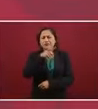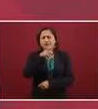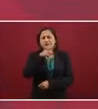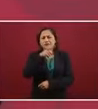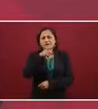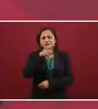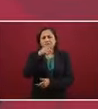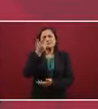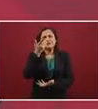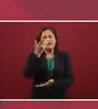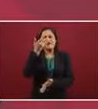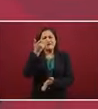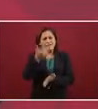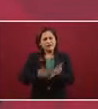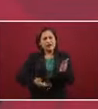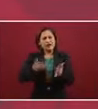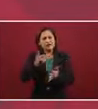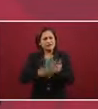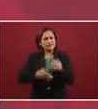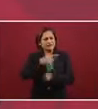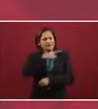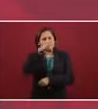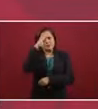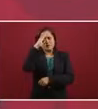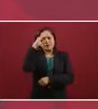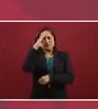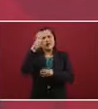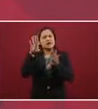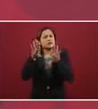la violencia se desata